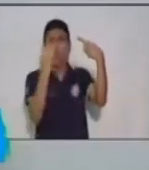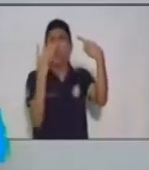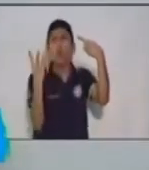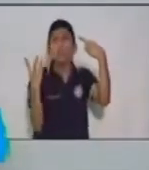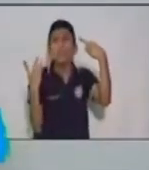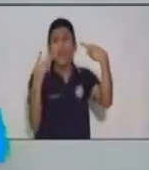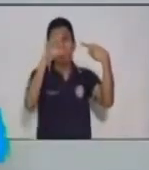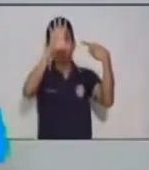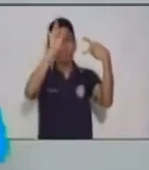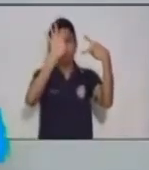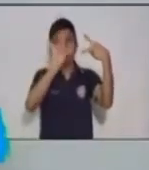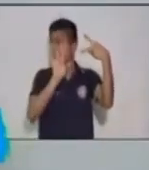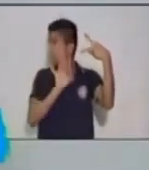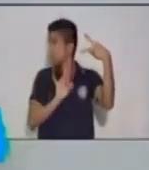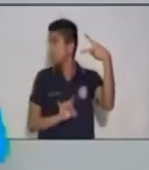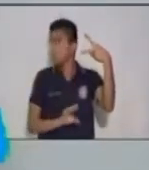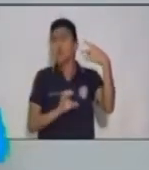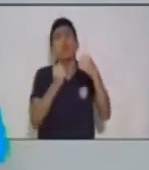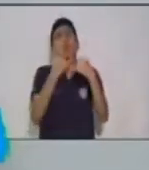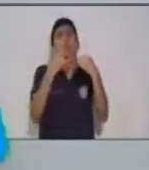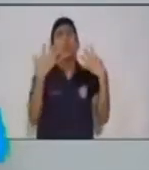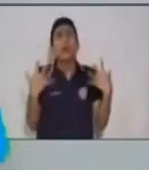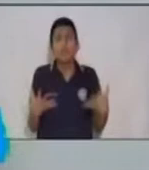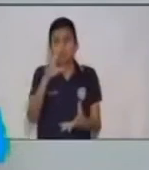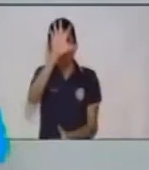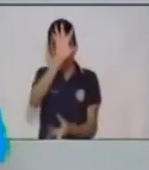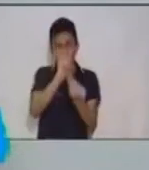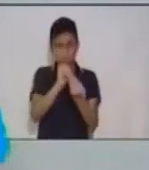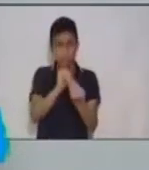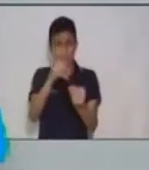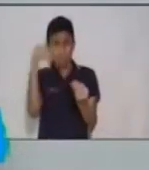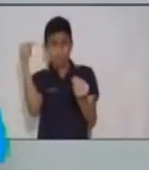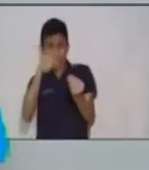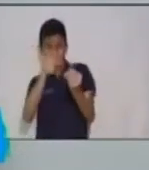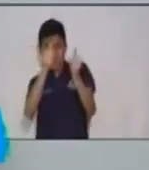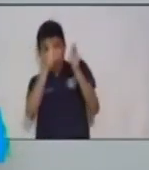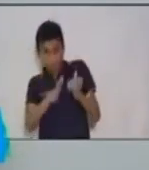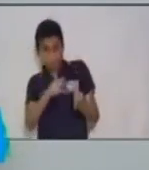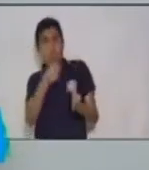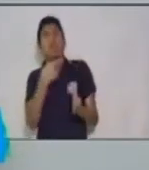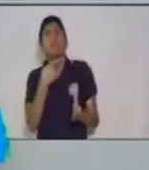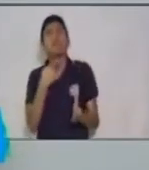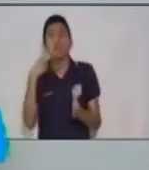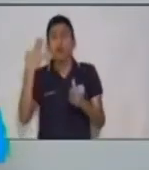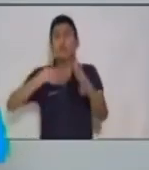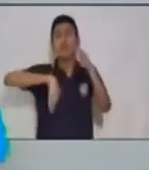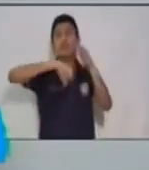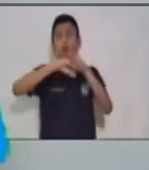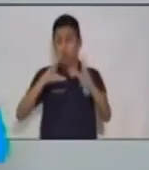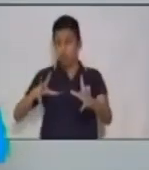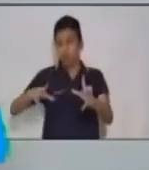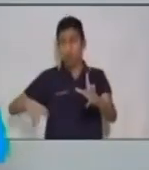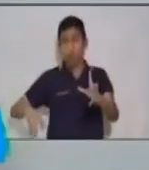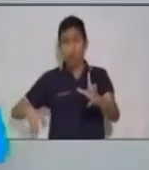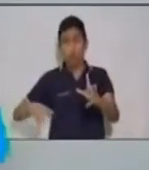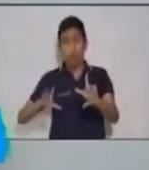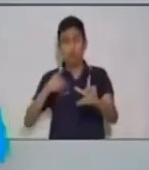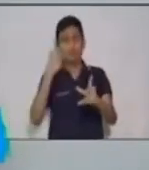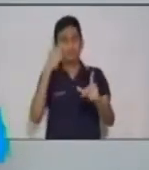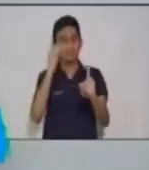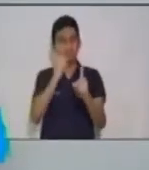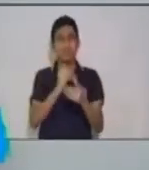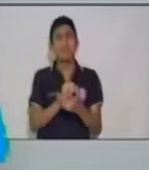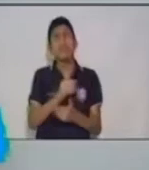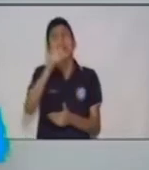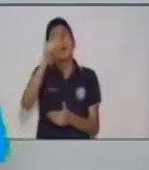al 9 y al 13. A estos estudiantes son a los que les gusta jugar fútbol, por lo cual los vamos a clasificar en ello.